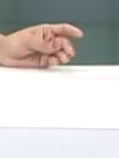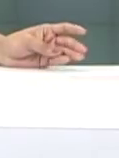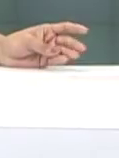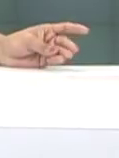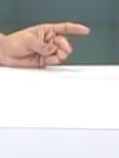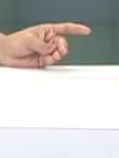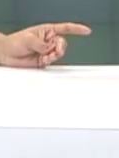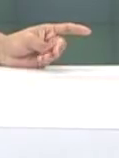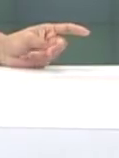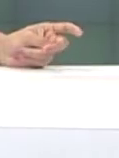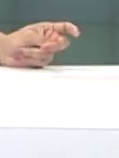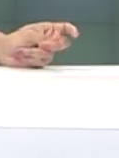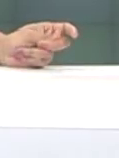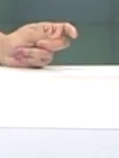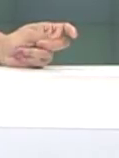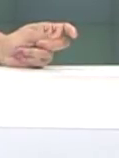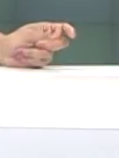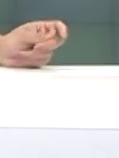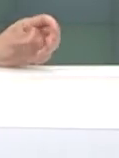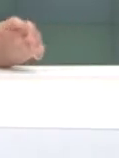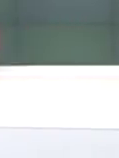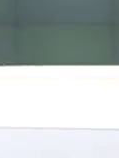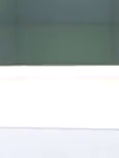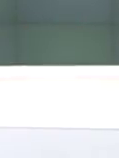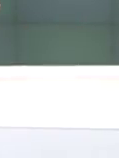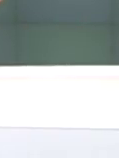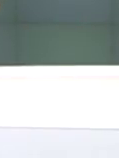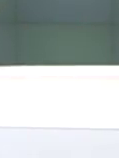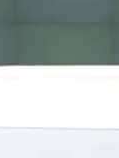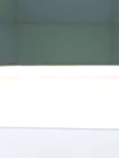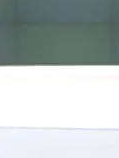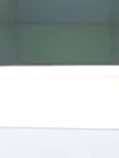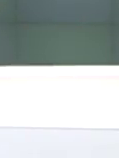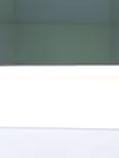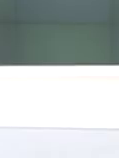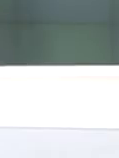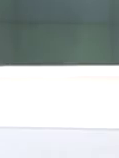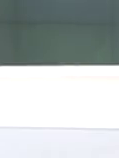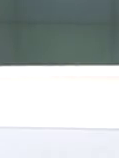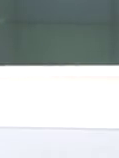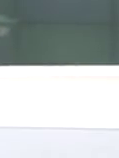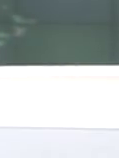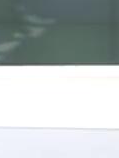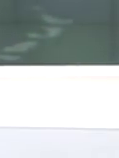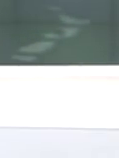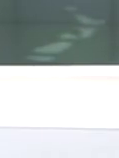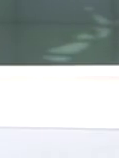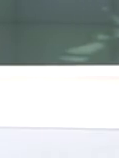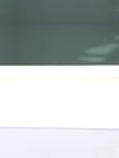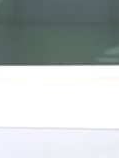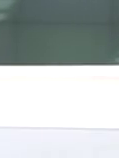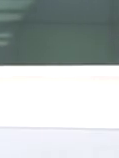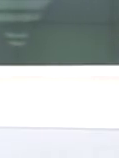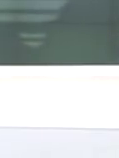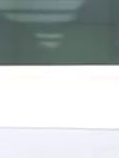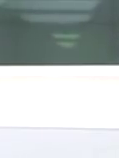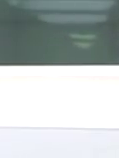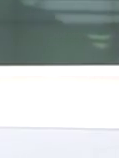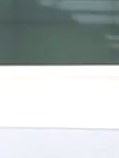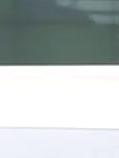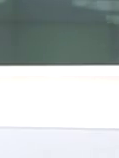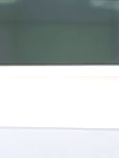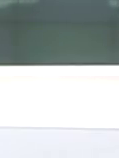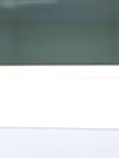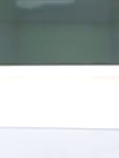el presidente de la república bolivariana venezuela nicolás maduro dio a conocer importantes anuncios en materia económica declaró el